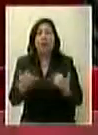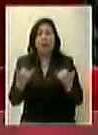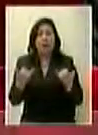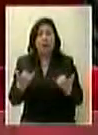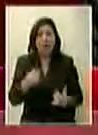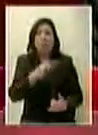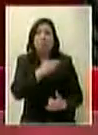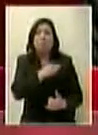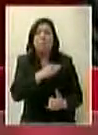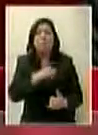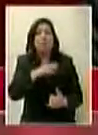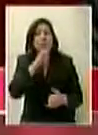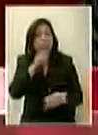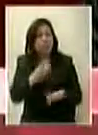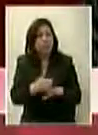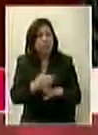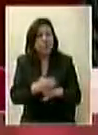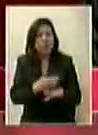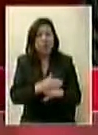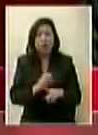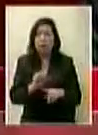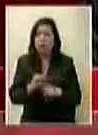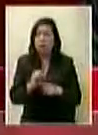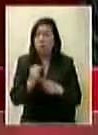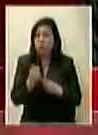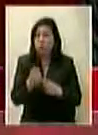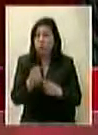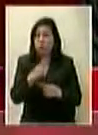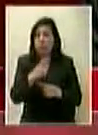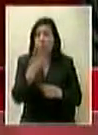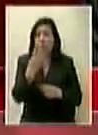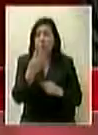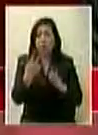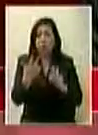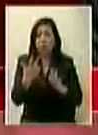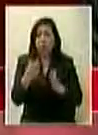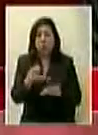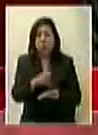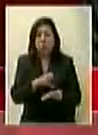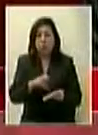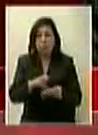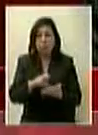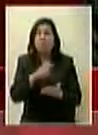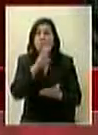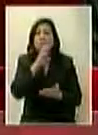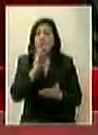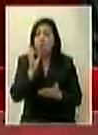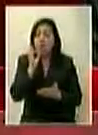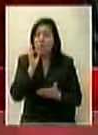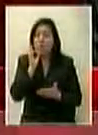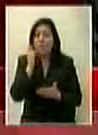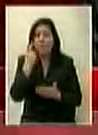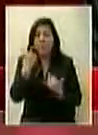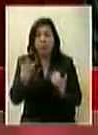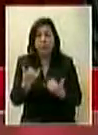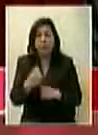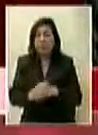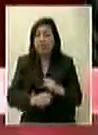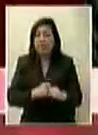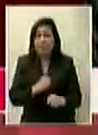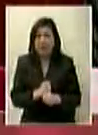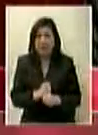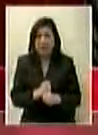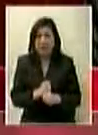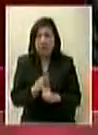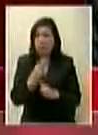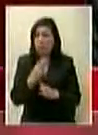Actualmente, el Ministerio de la Mujer y Desarrollo Social cuenta con 148 centros de emergencia mujer y para el presente año